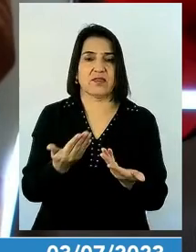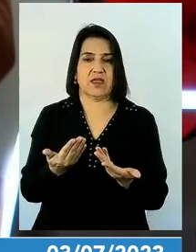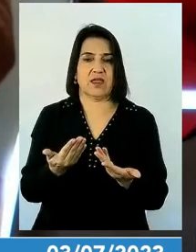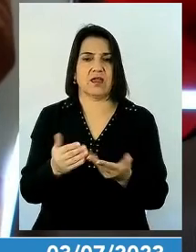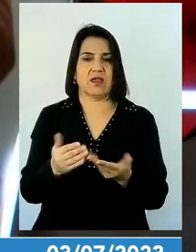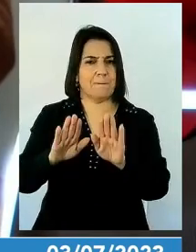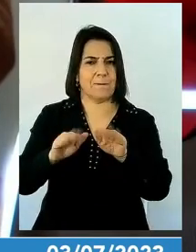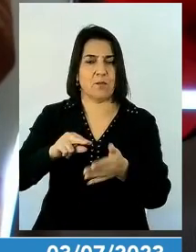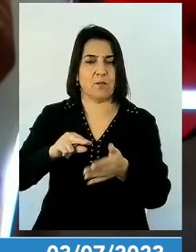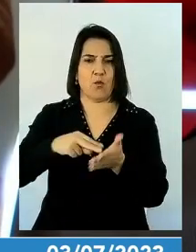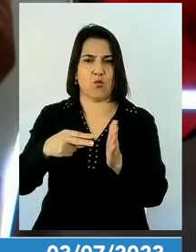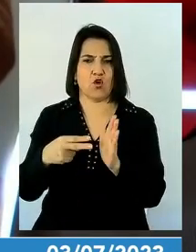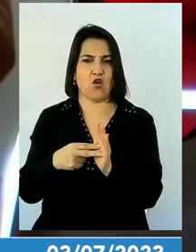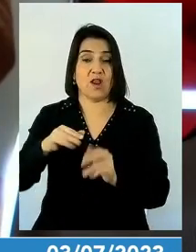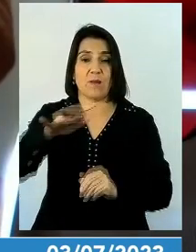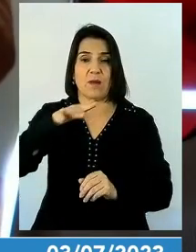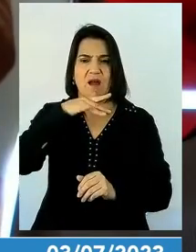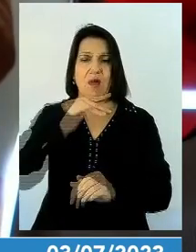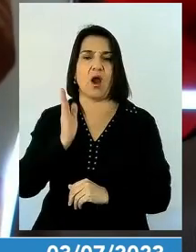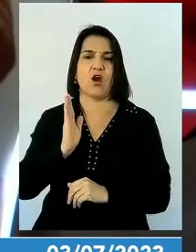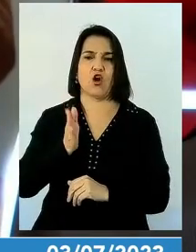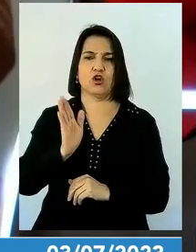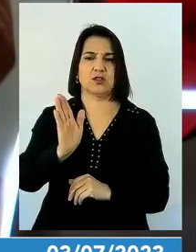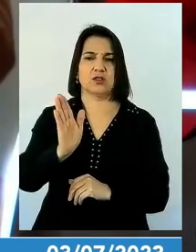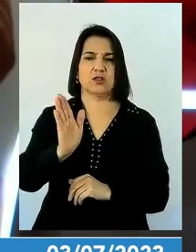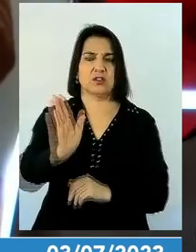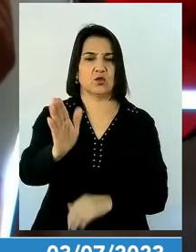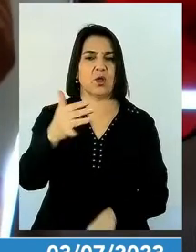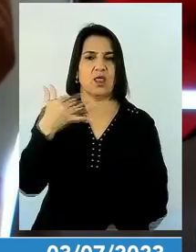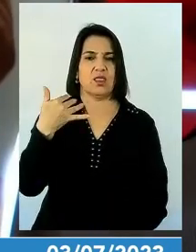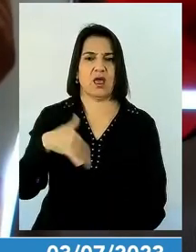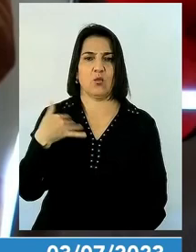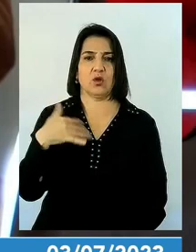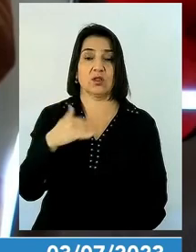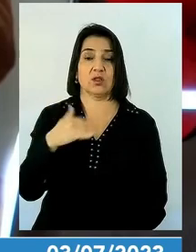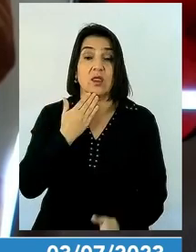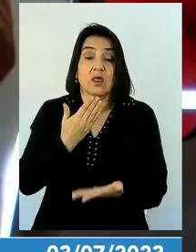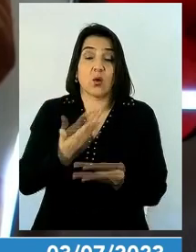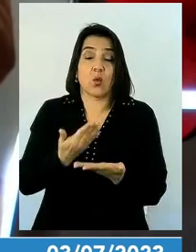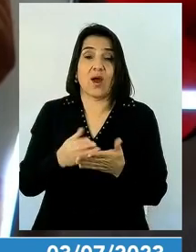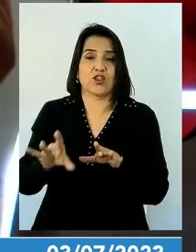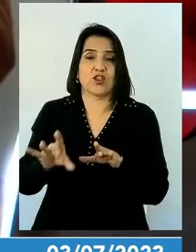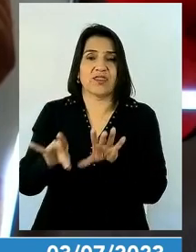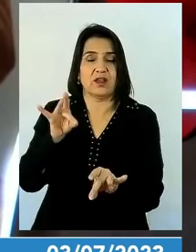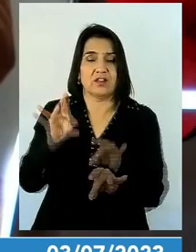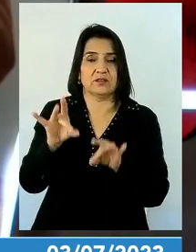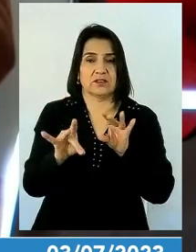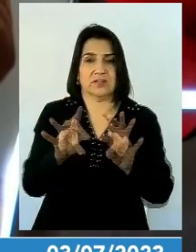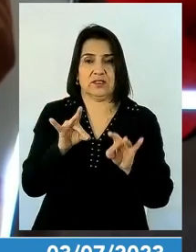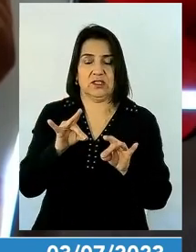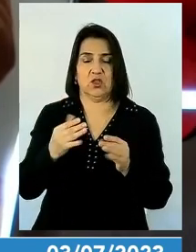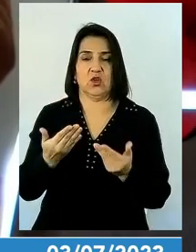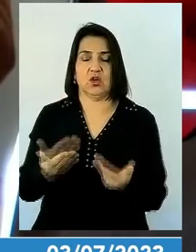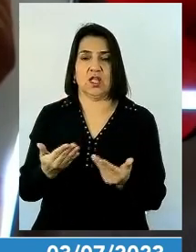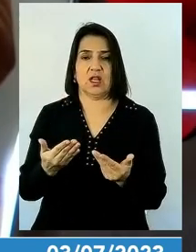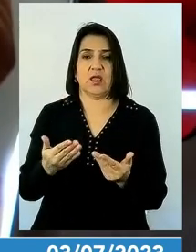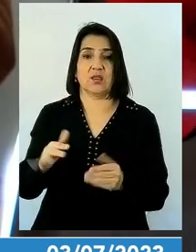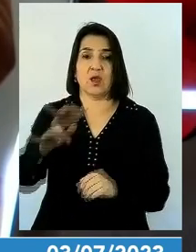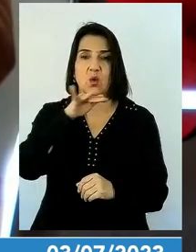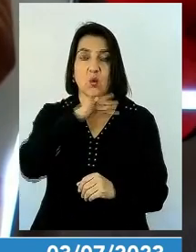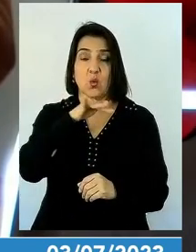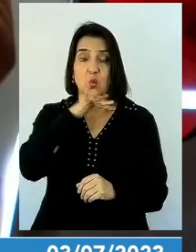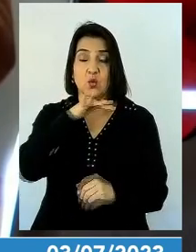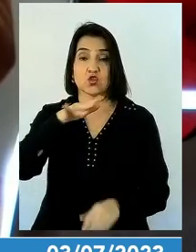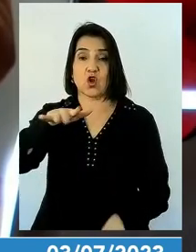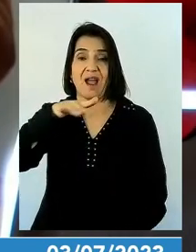seguirá siendo un factor determinante al momento de la toma de decisiones en torno al uso del recurso hídrico, es la